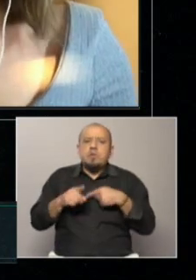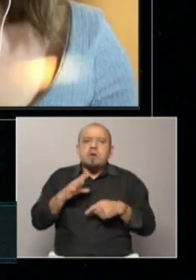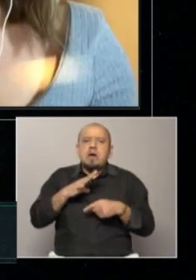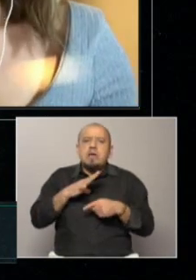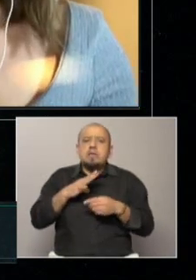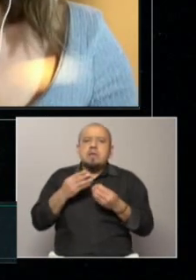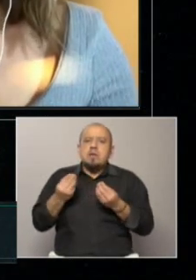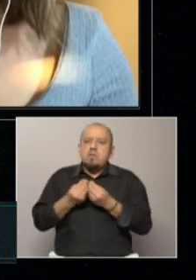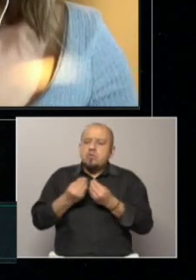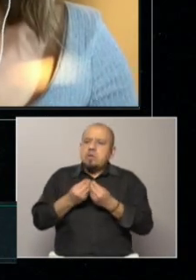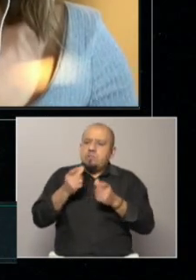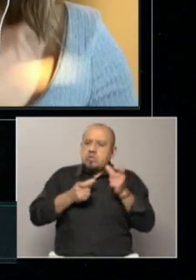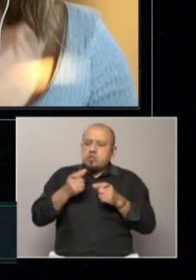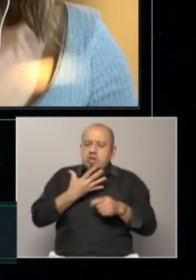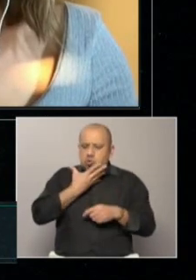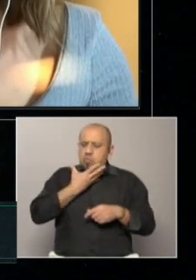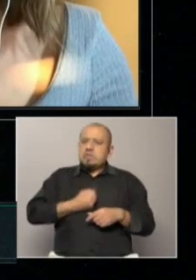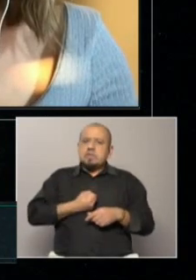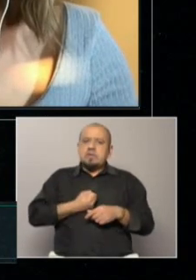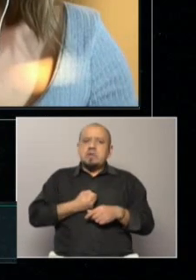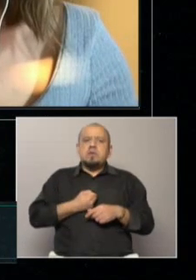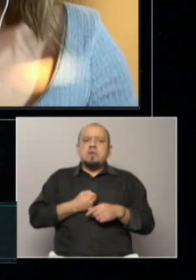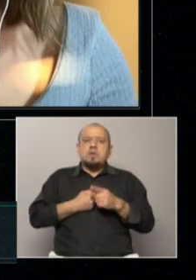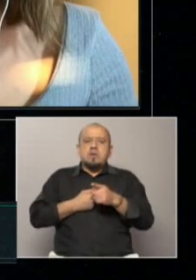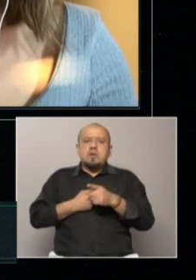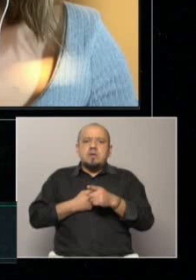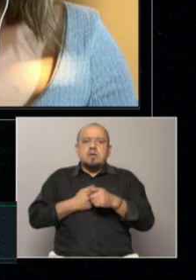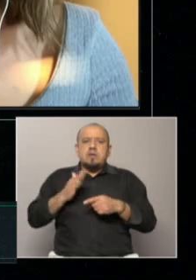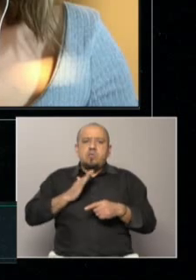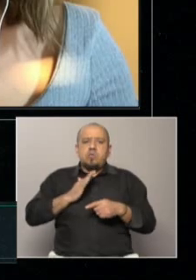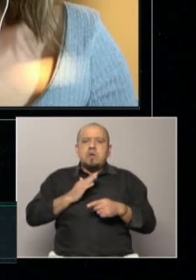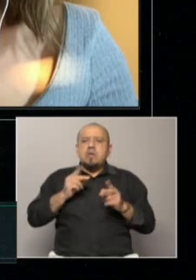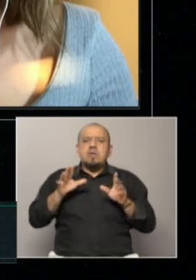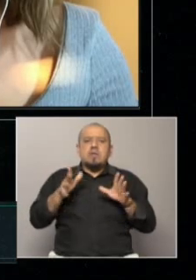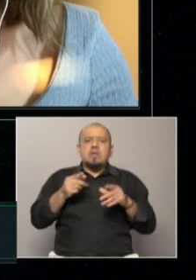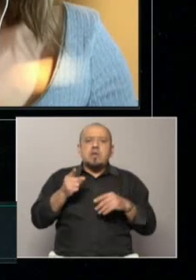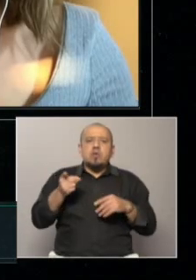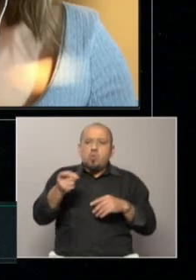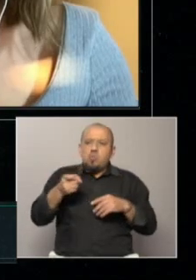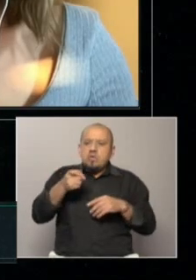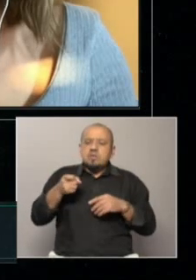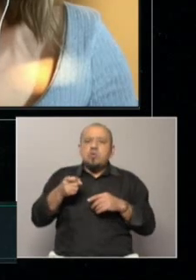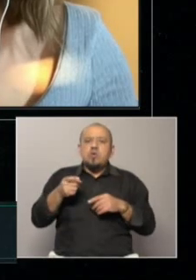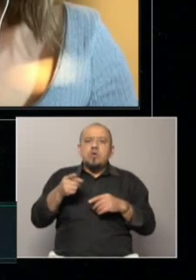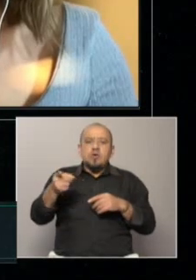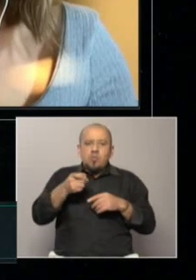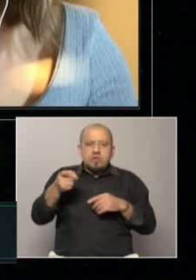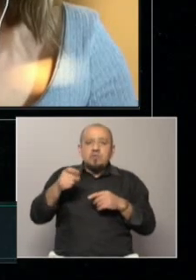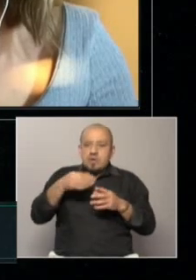mucha gente que estaba convencida de bueno, la señora que explicó bárbaro lo que es el comunismo, que esa señora estaba bastante bien,